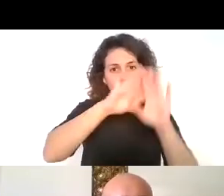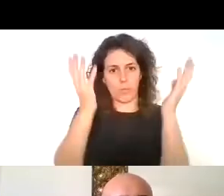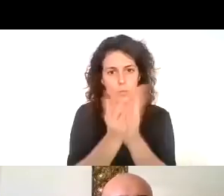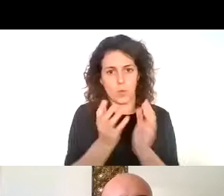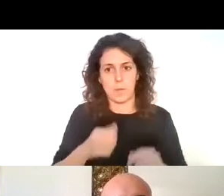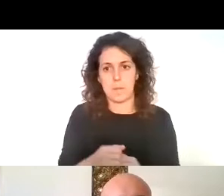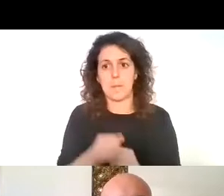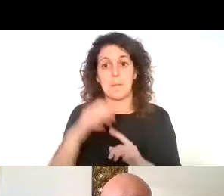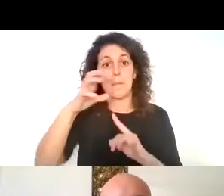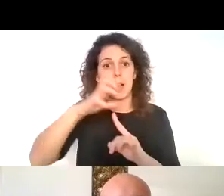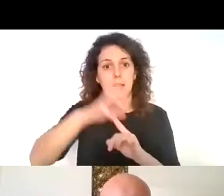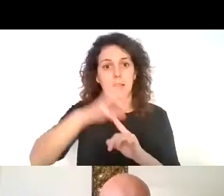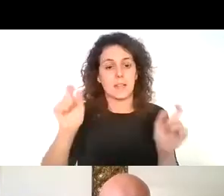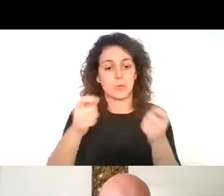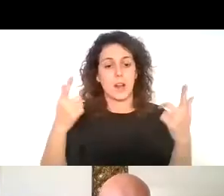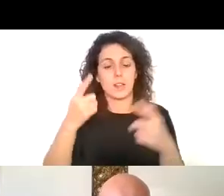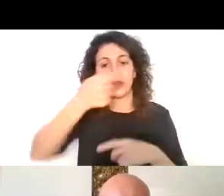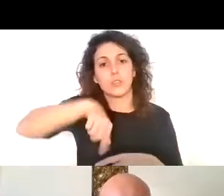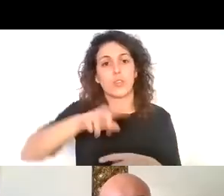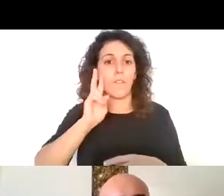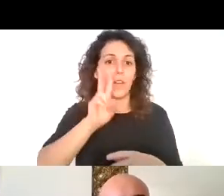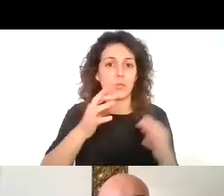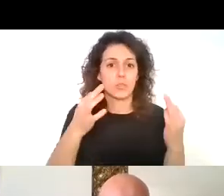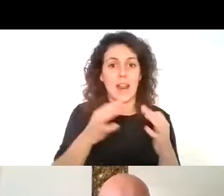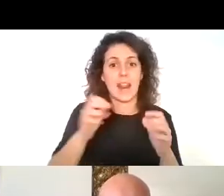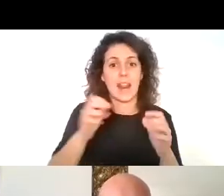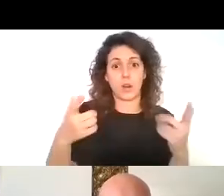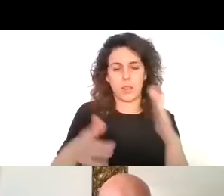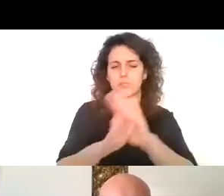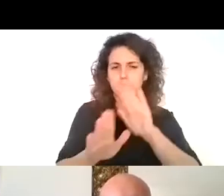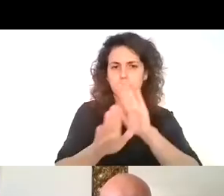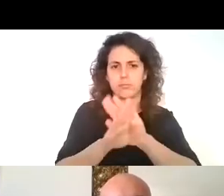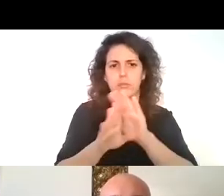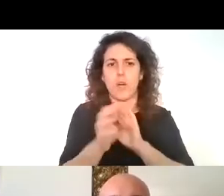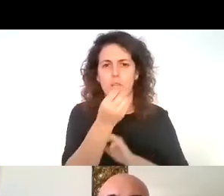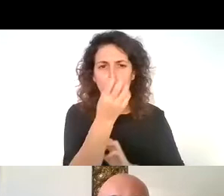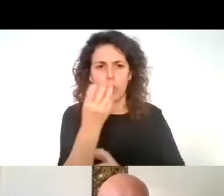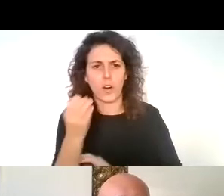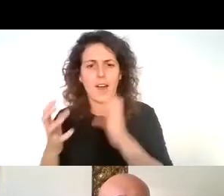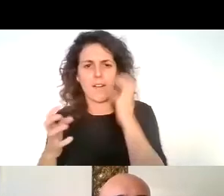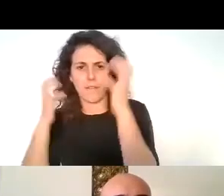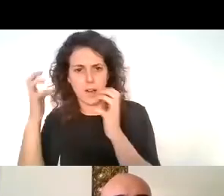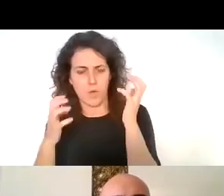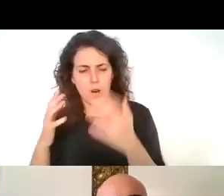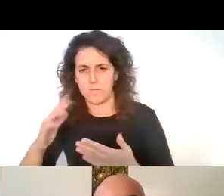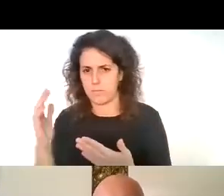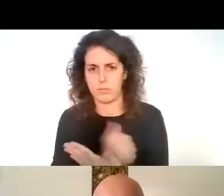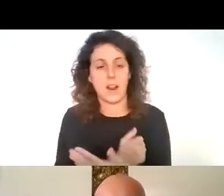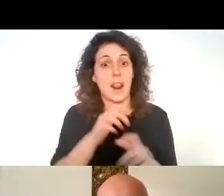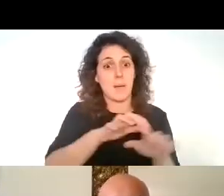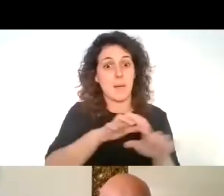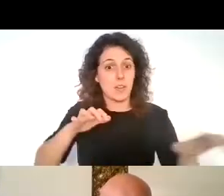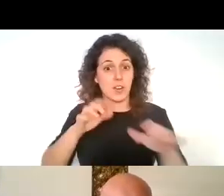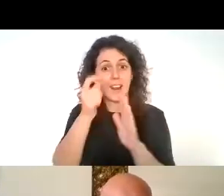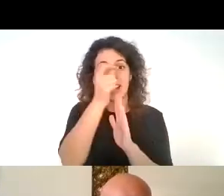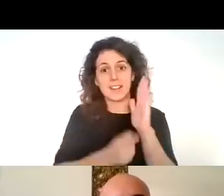nuestra atención, encontraremos que guardan naturaleza en estado puro, repleta de flora y fauna. La mayoría de ellos tienen una serie de requisitos para